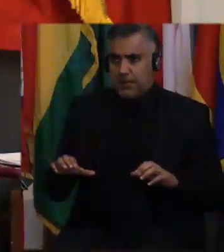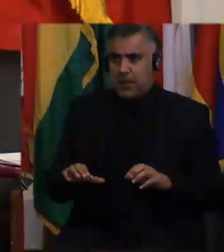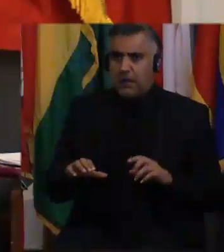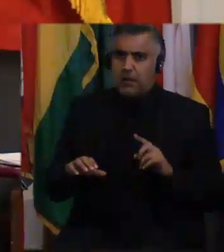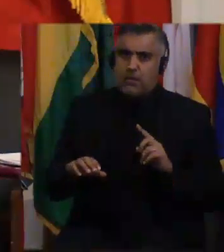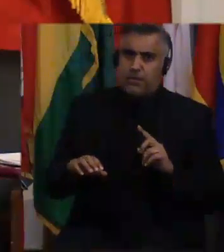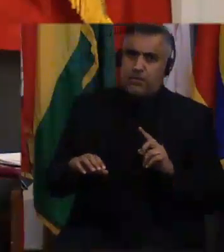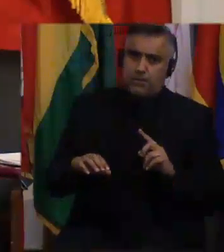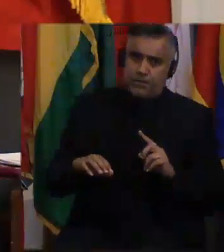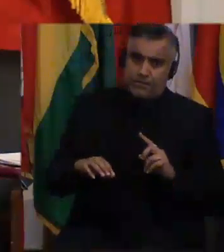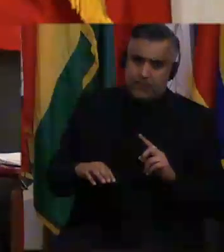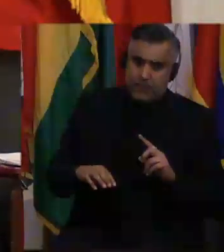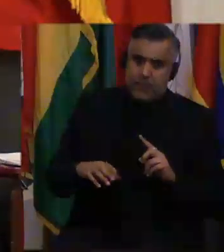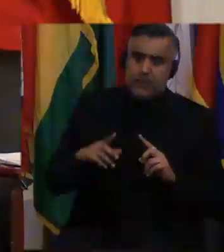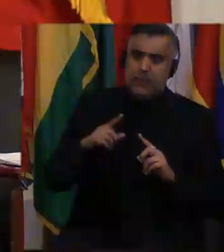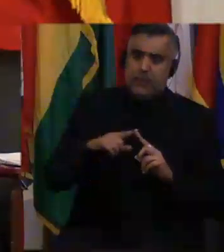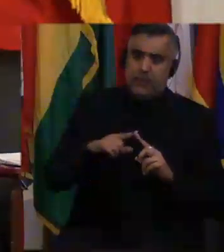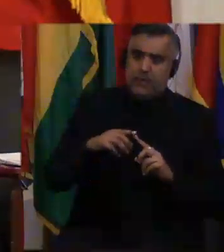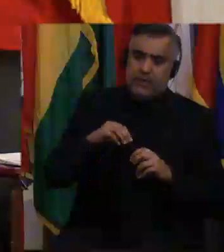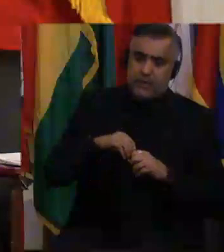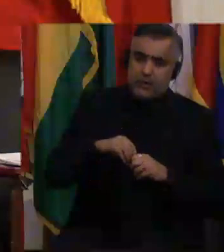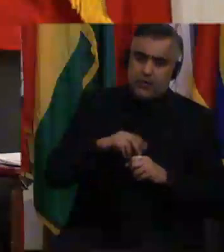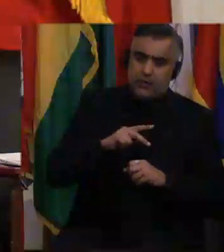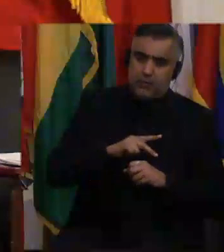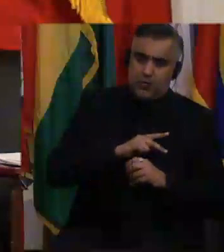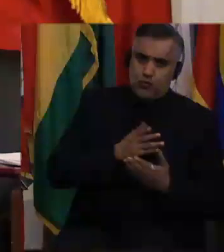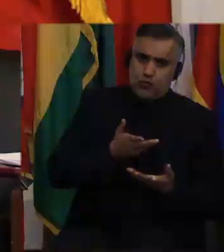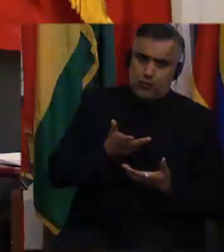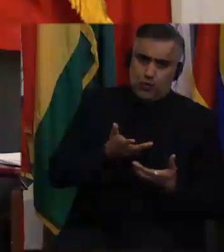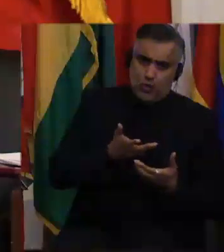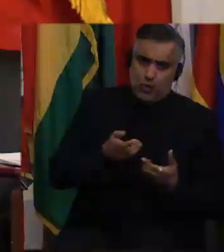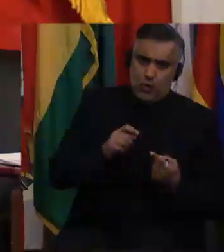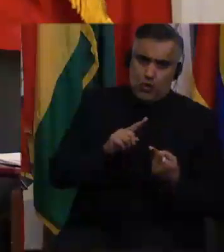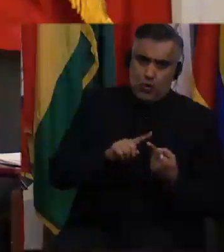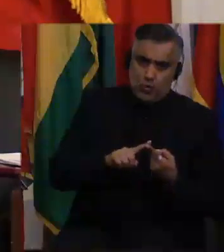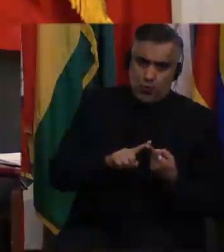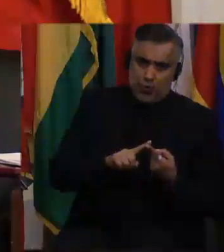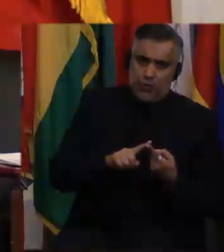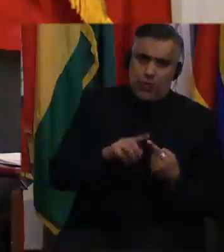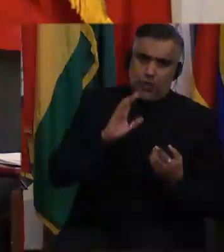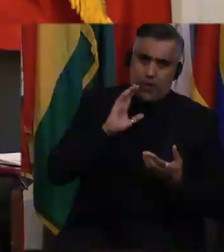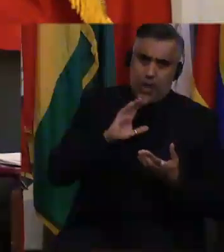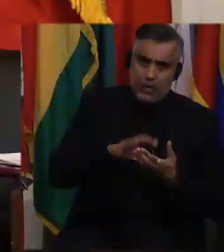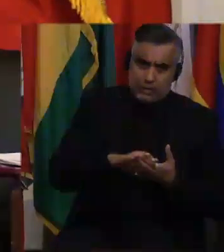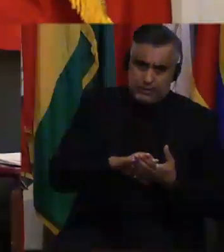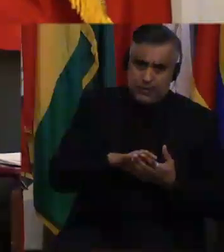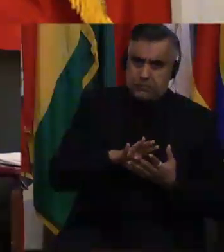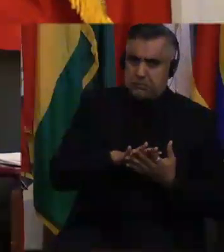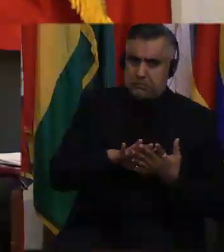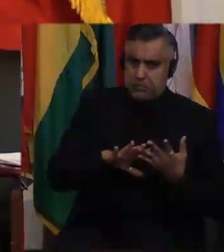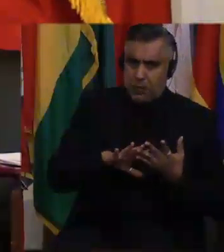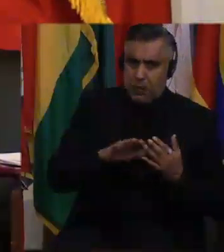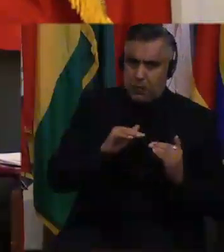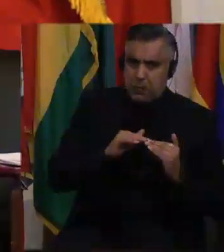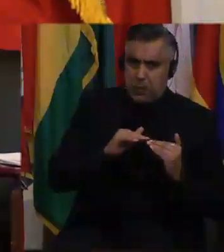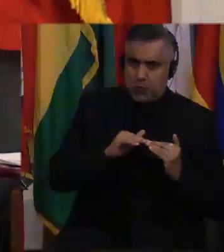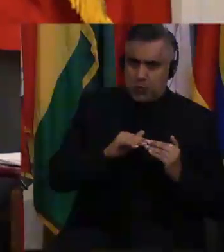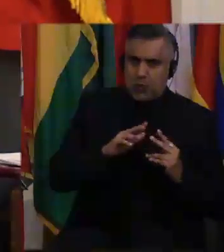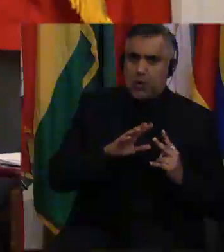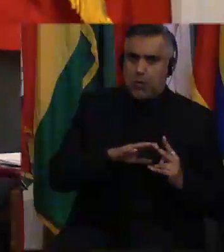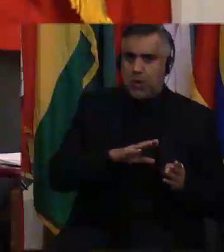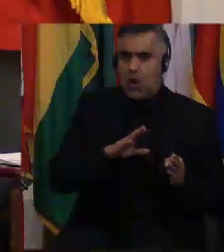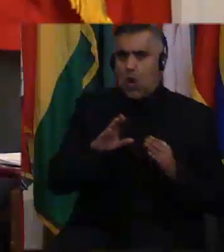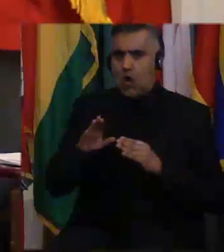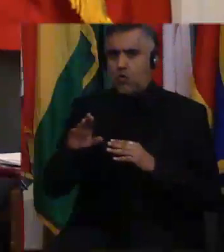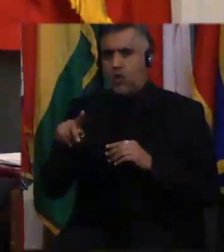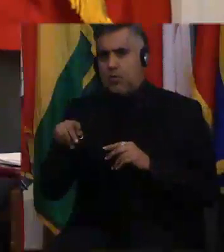en lo interpersonal, por el compañero, el esposo de la señora, pero también en lo público, tanto a nivel